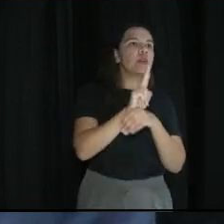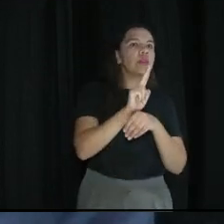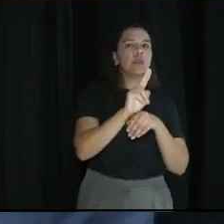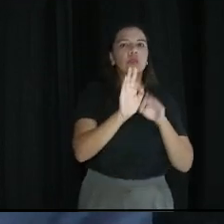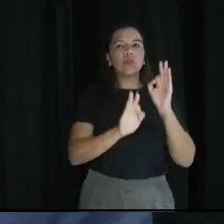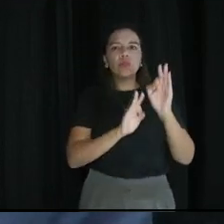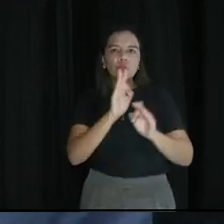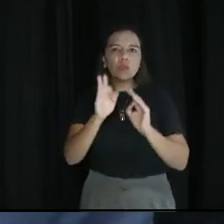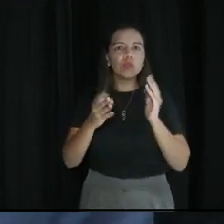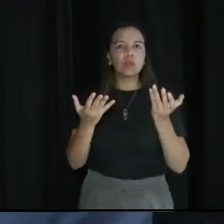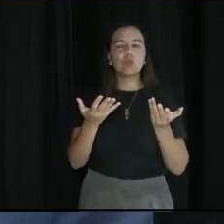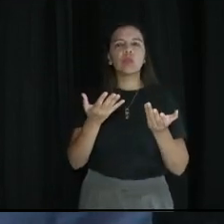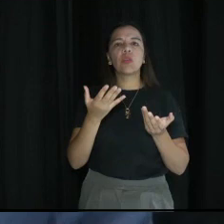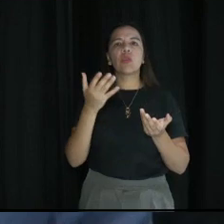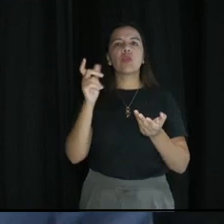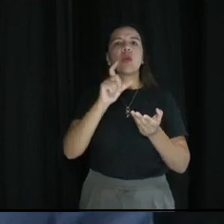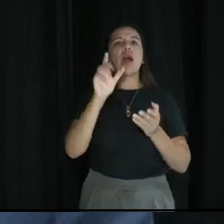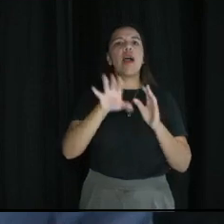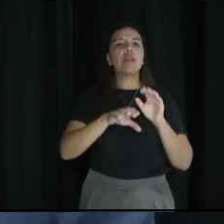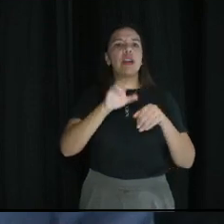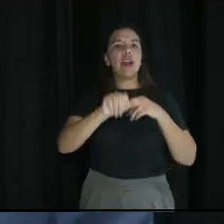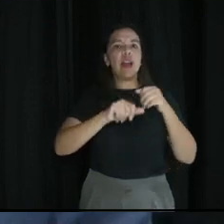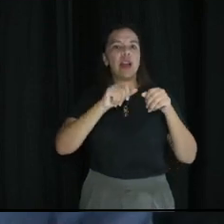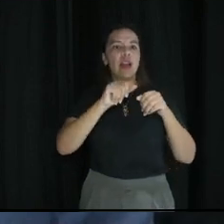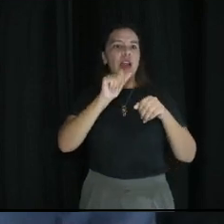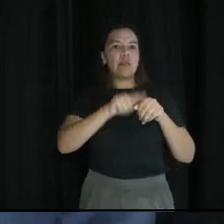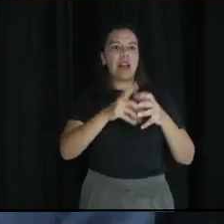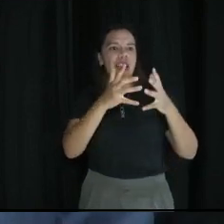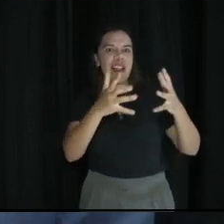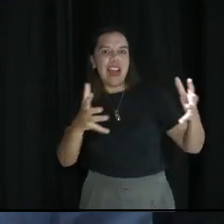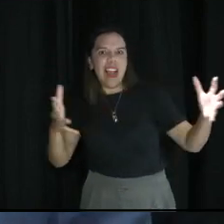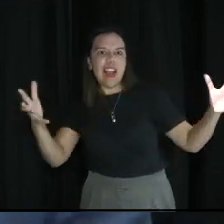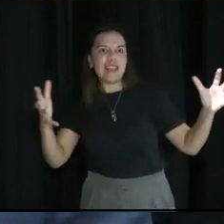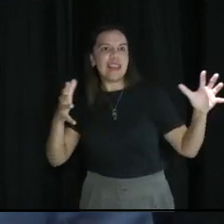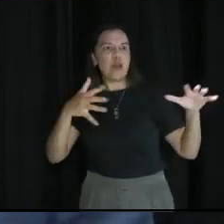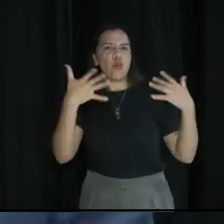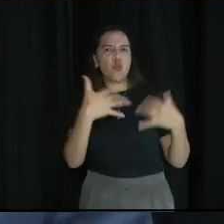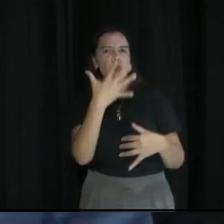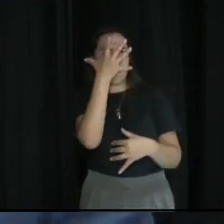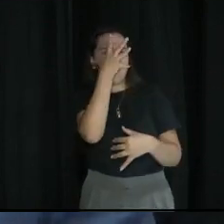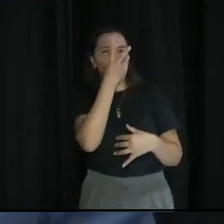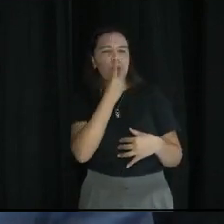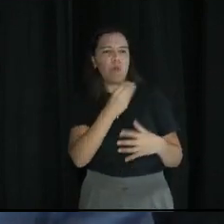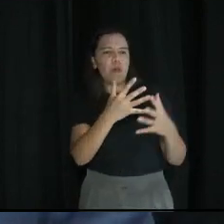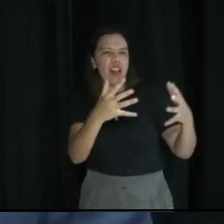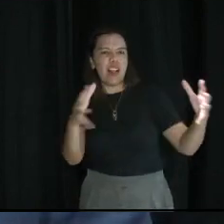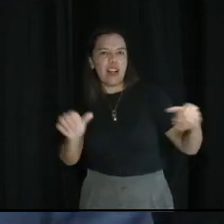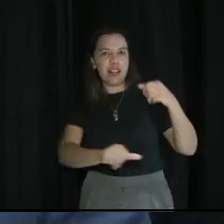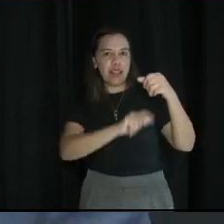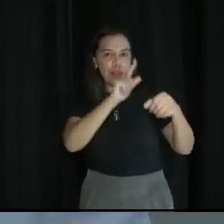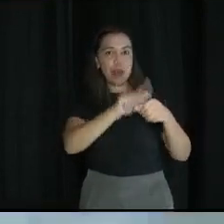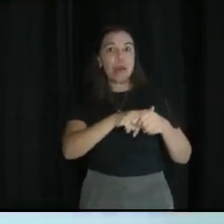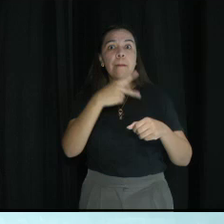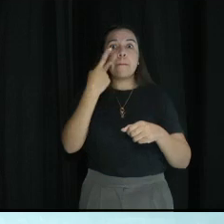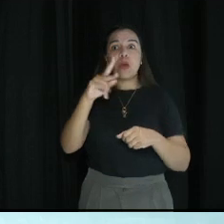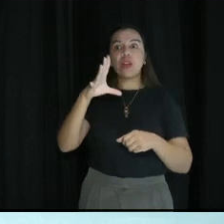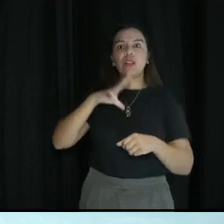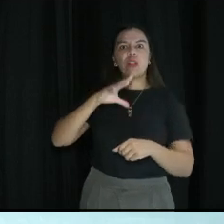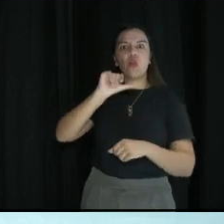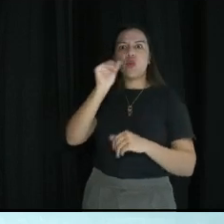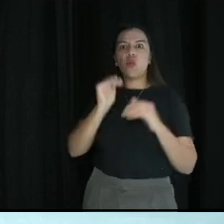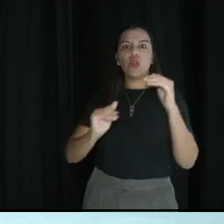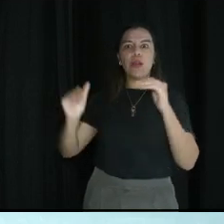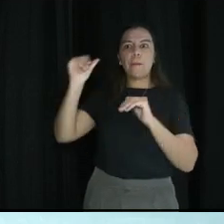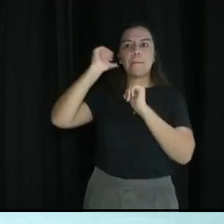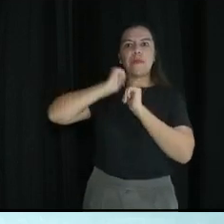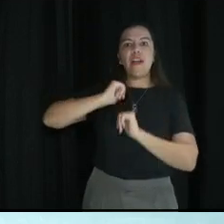actuaciones, cuando son ejemplares de vida silvestre o ejemplares exóticos. Sin embargo, existe una autoridad, que es la autoridad federal, que